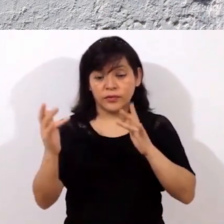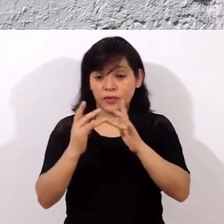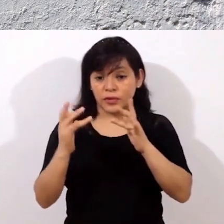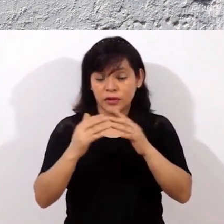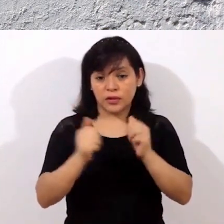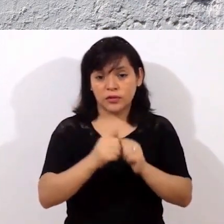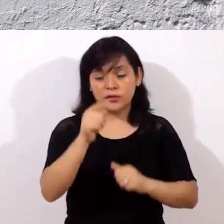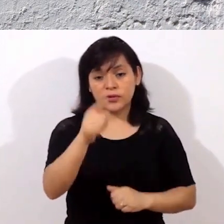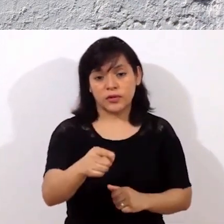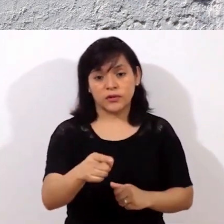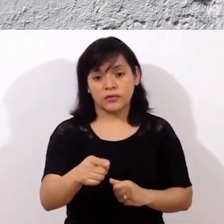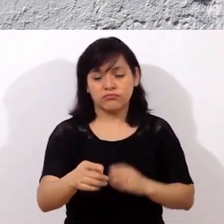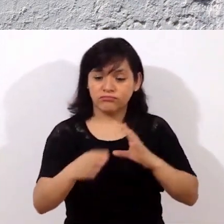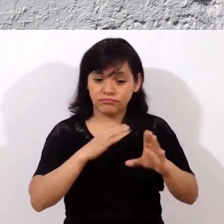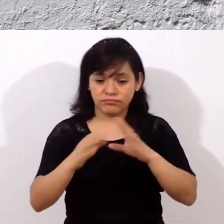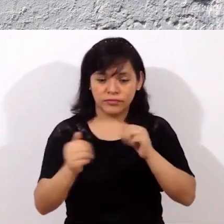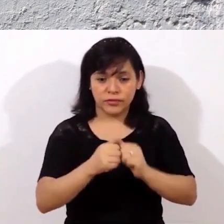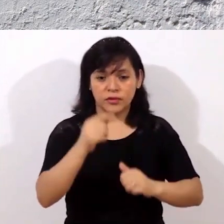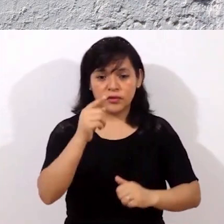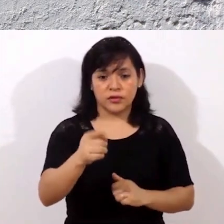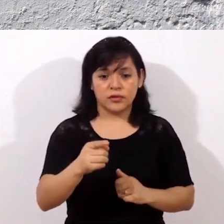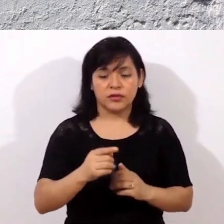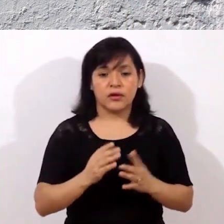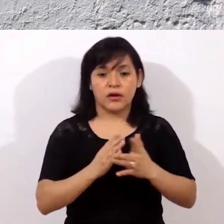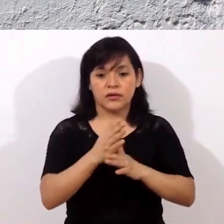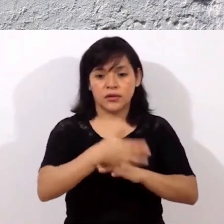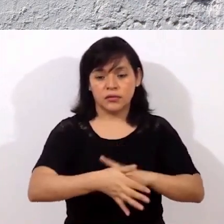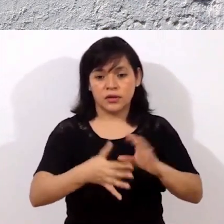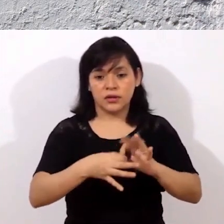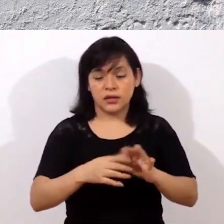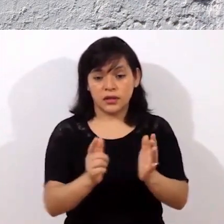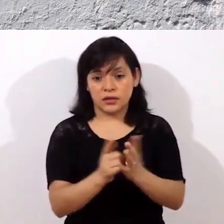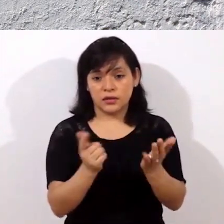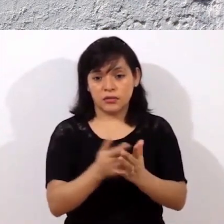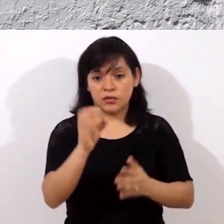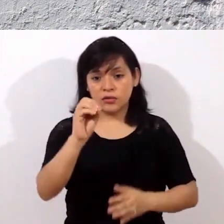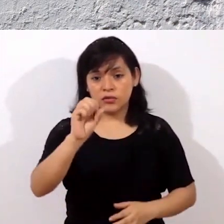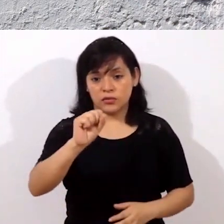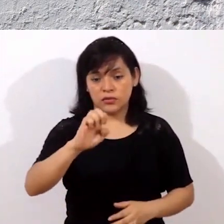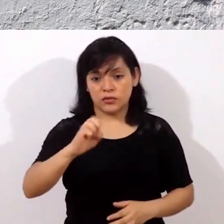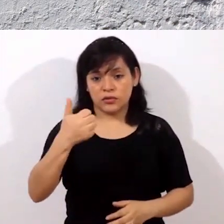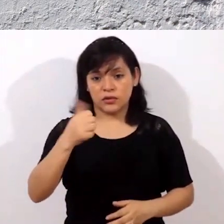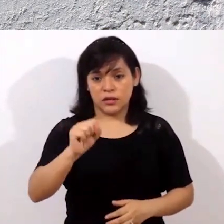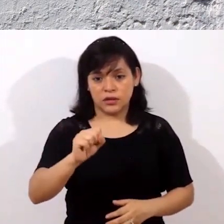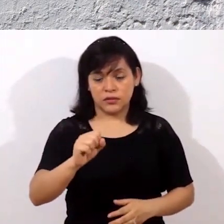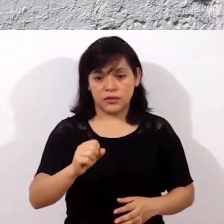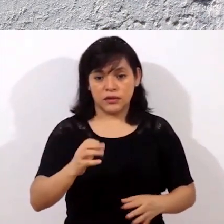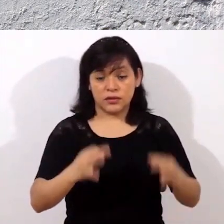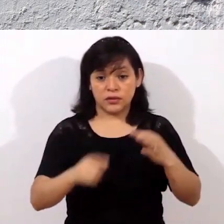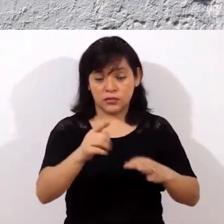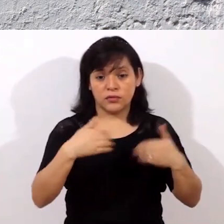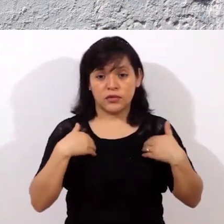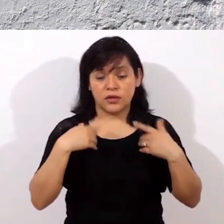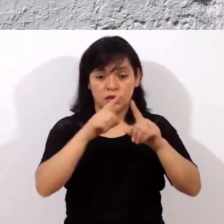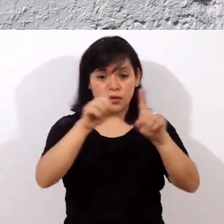que podemos encontrar a través del libro de Oseas. Si tienes una inquietud, por favor déjanos tu comentario al pie de este video y